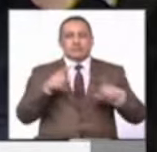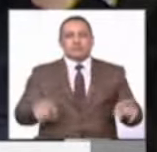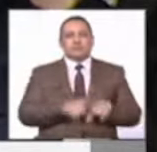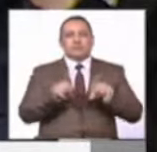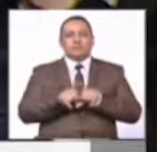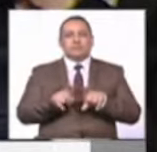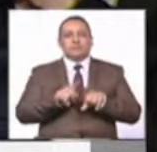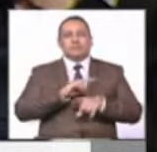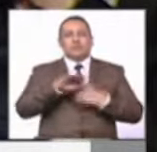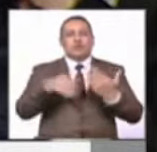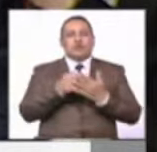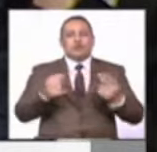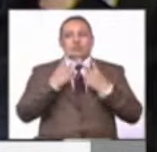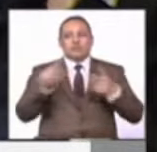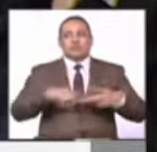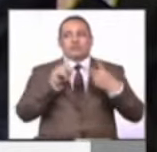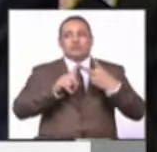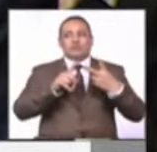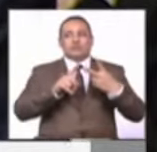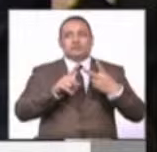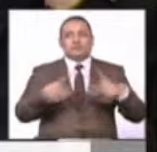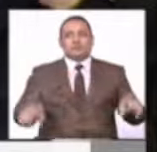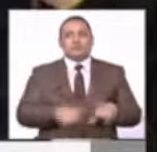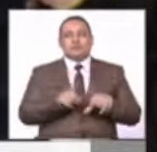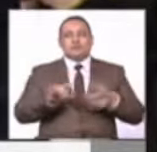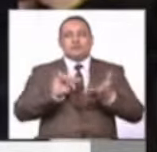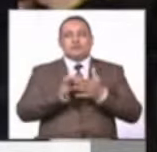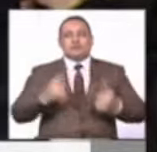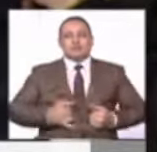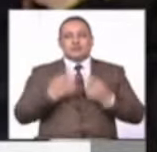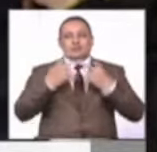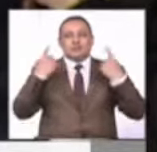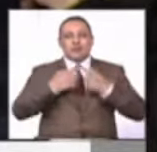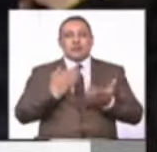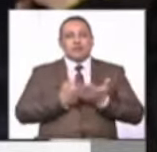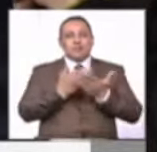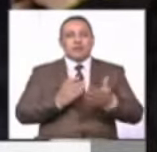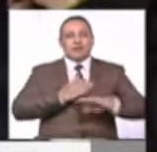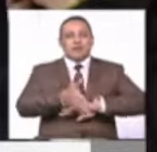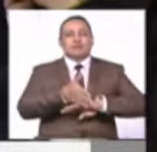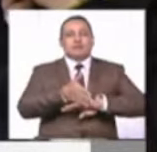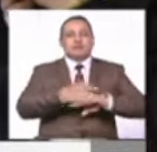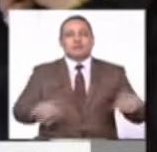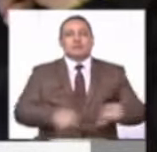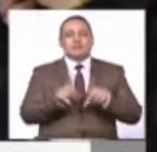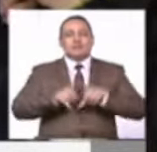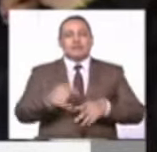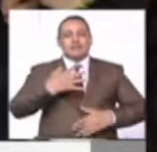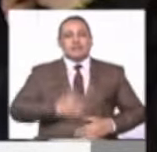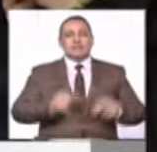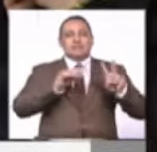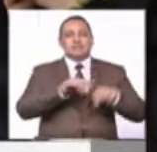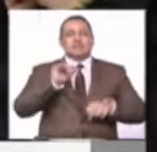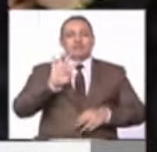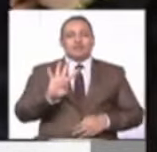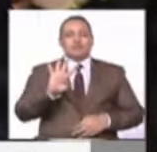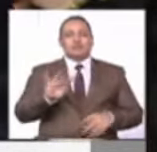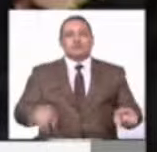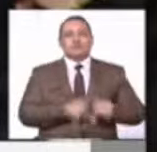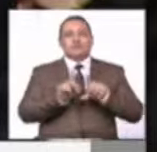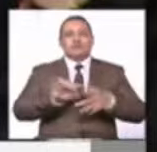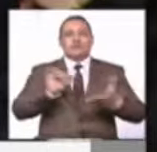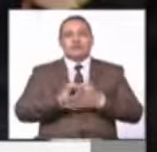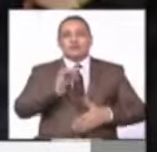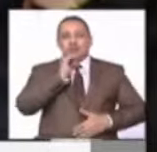nombrada en segundo lugar cuando mi patrocinante postula tiene 74 años le faltan